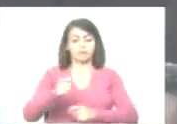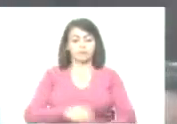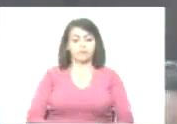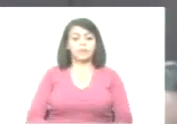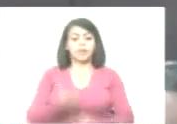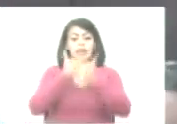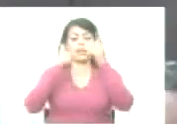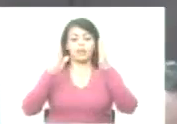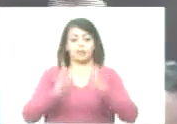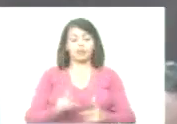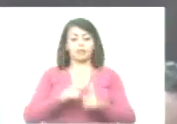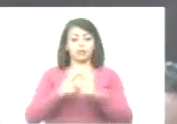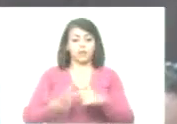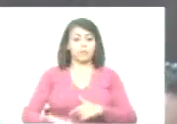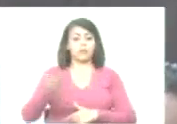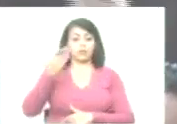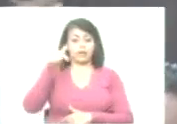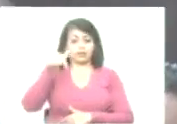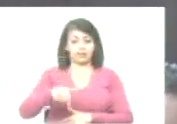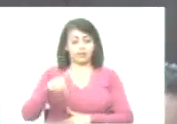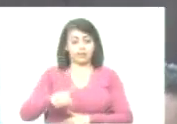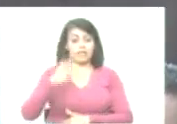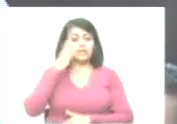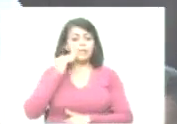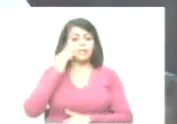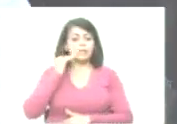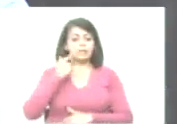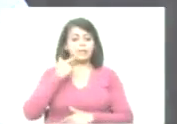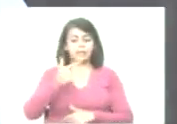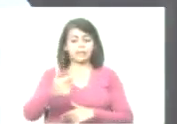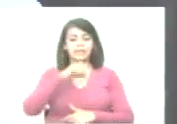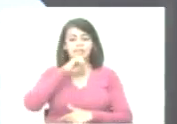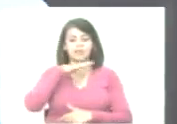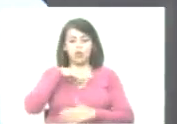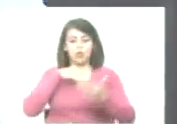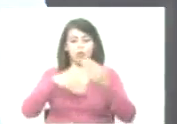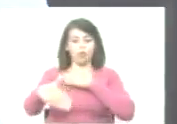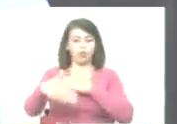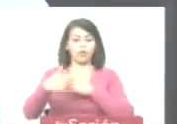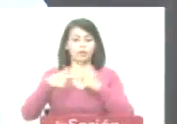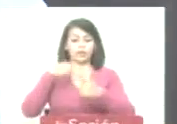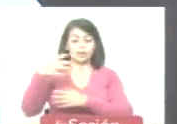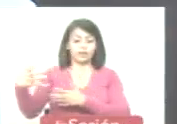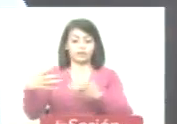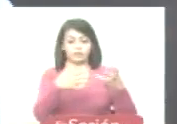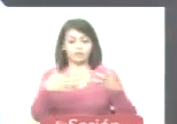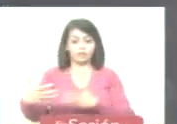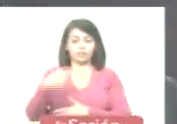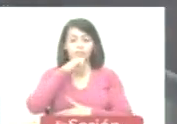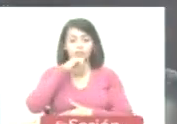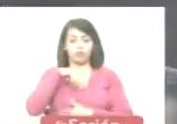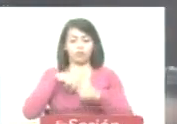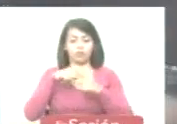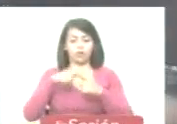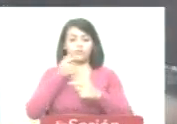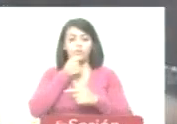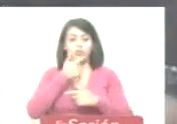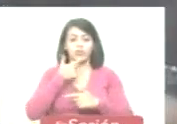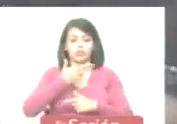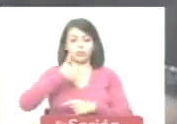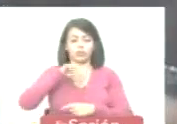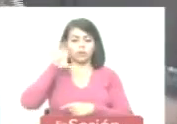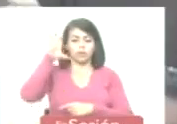de libertador. Por eso lo importante y lo trascendental de esa batalla de Taguanes, que también forma parte de la historia hermosa de